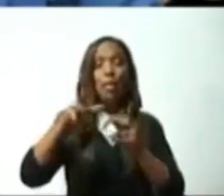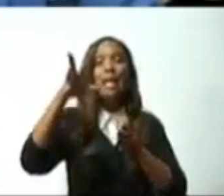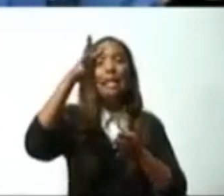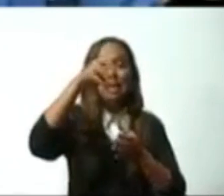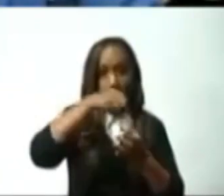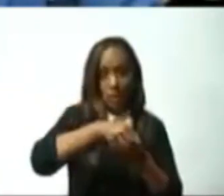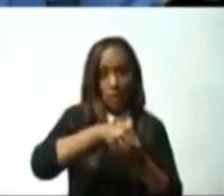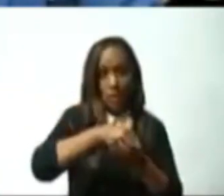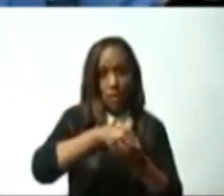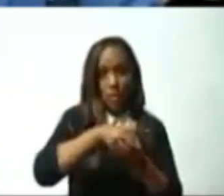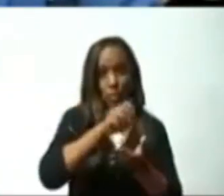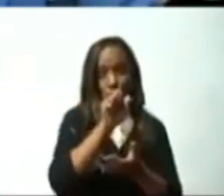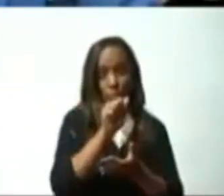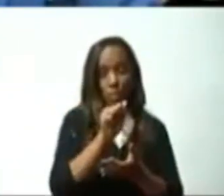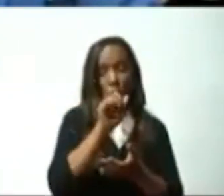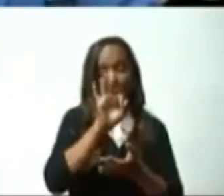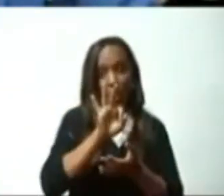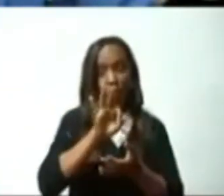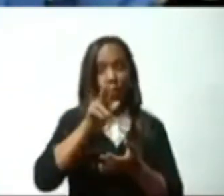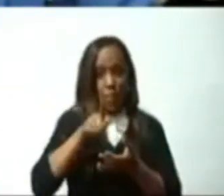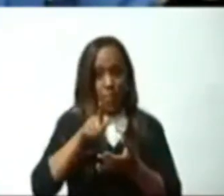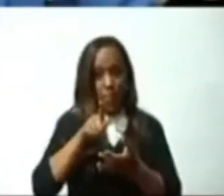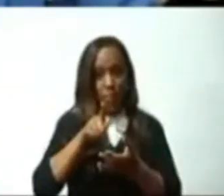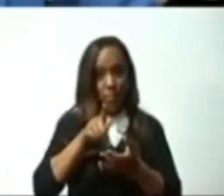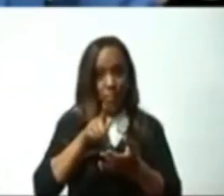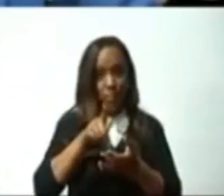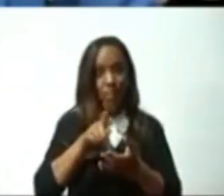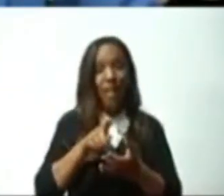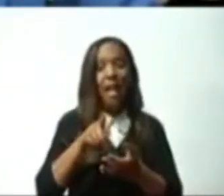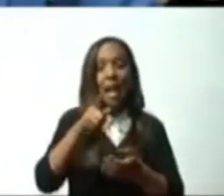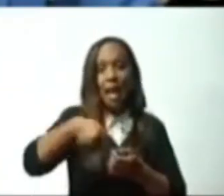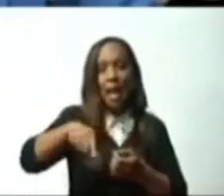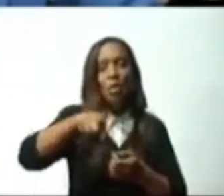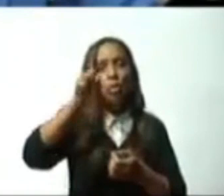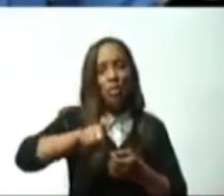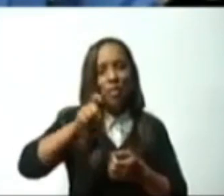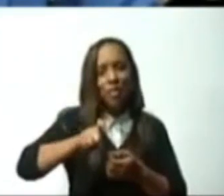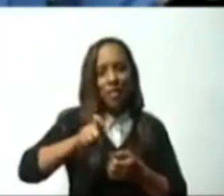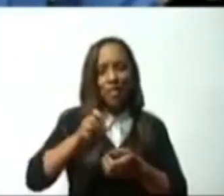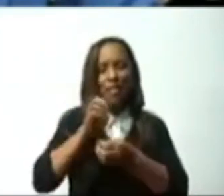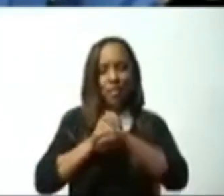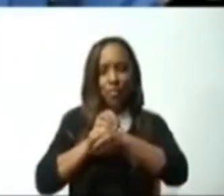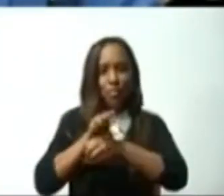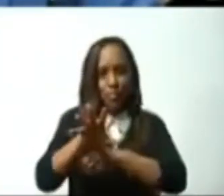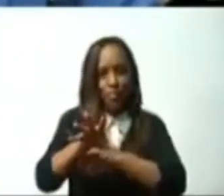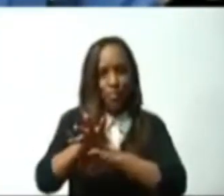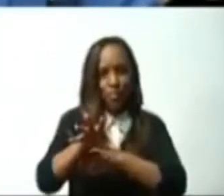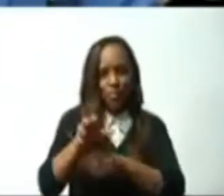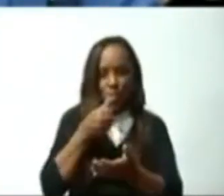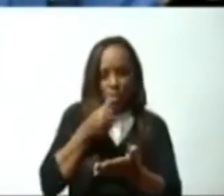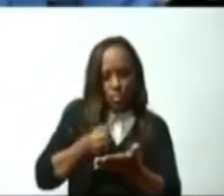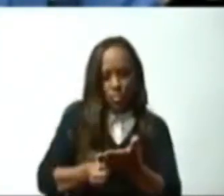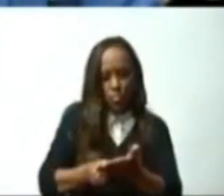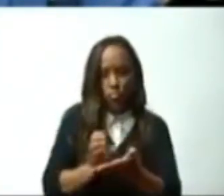cuentas, especialmente sobre la rentabilidad y riesgo, y tendrán